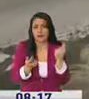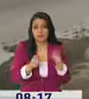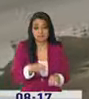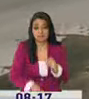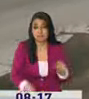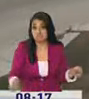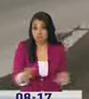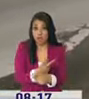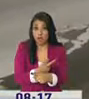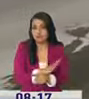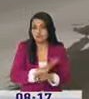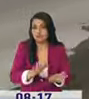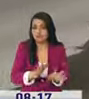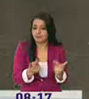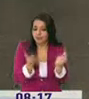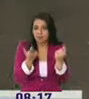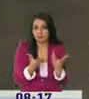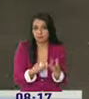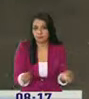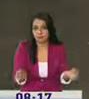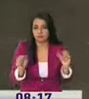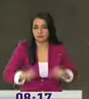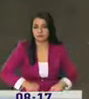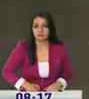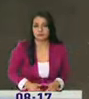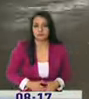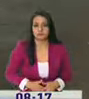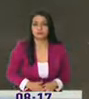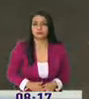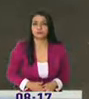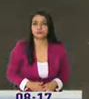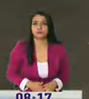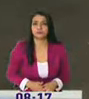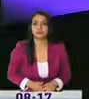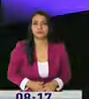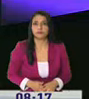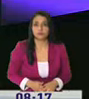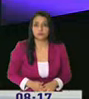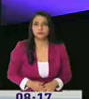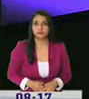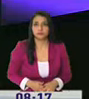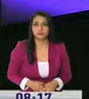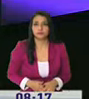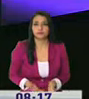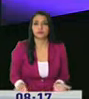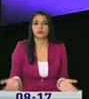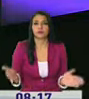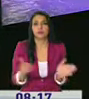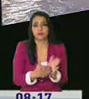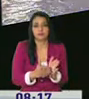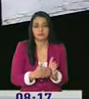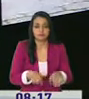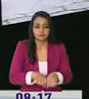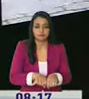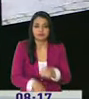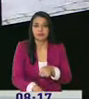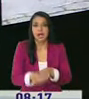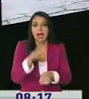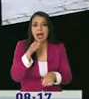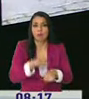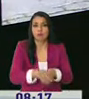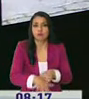sea más grande con el pasar de los días. En Quito informó Andrea Orbe. Otra fuga de agua, autoridades del agua potable